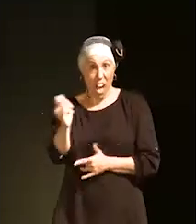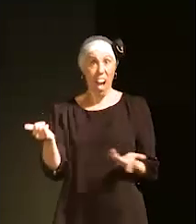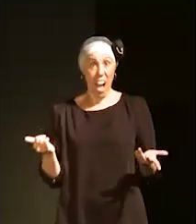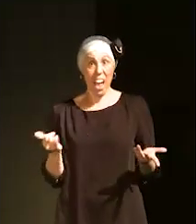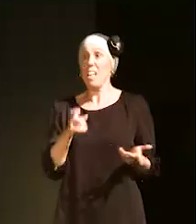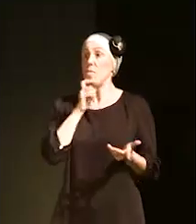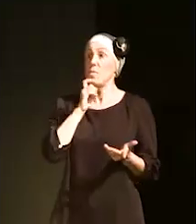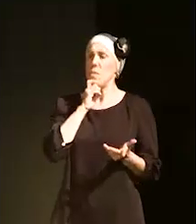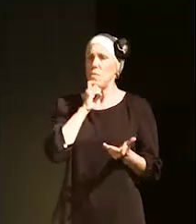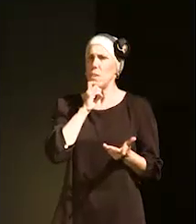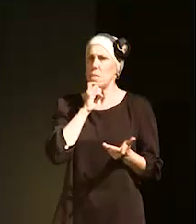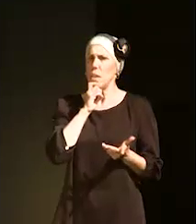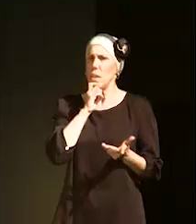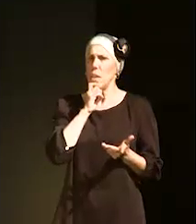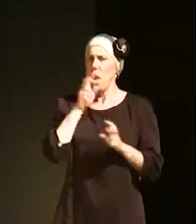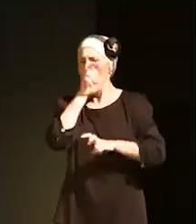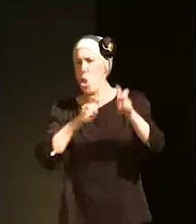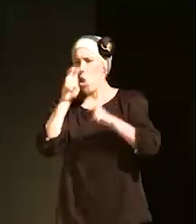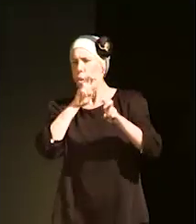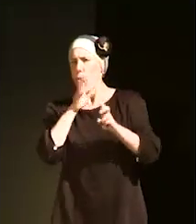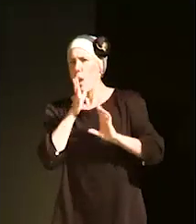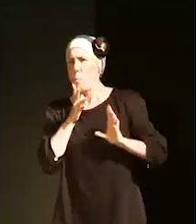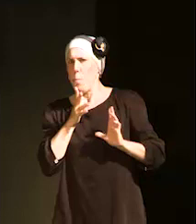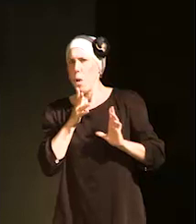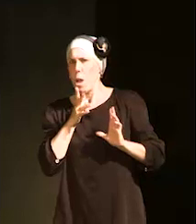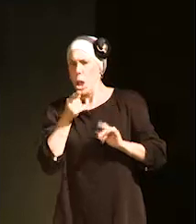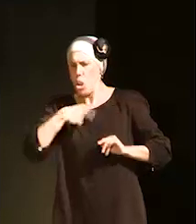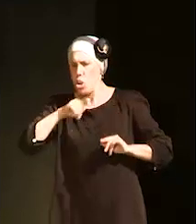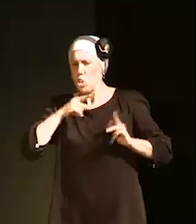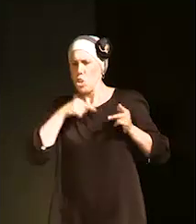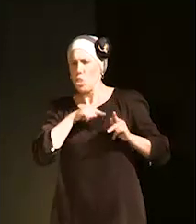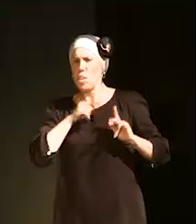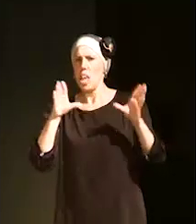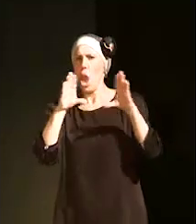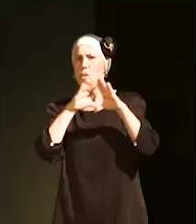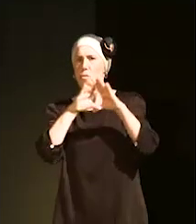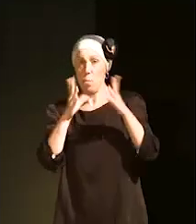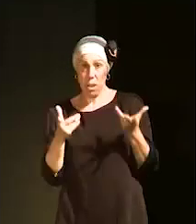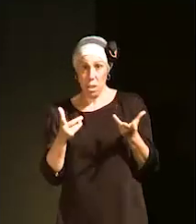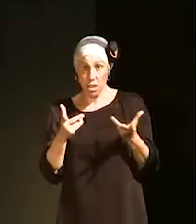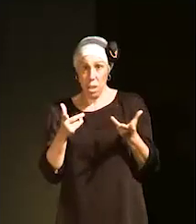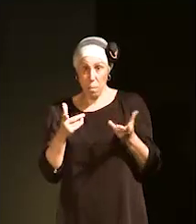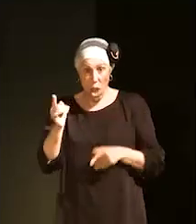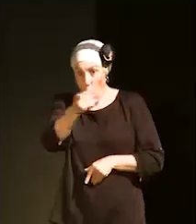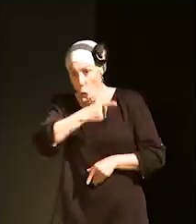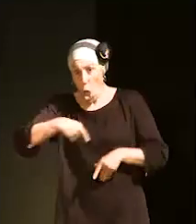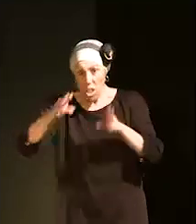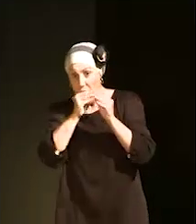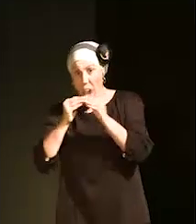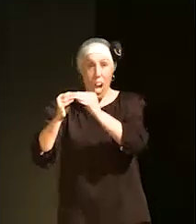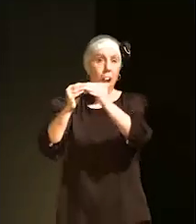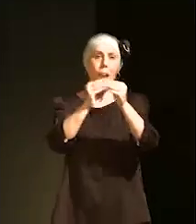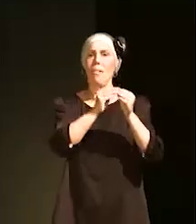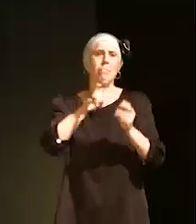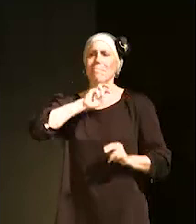por ser un colectivo feminista pero no todas tenemos la misma convicción debemos construir un discurso